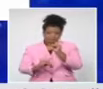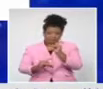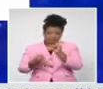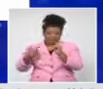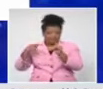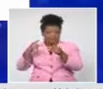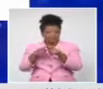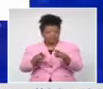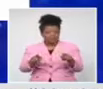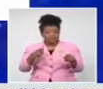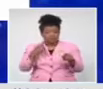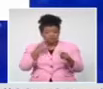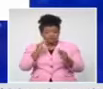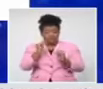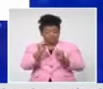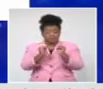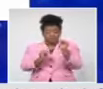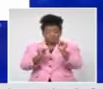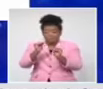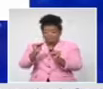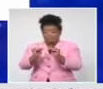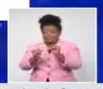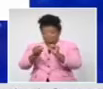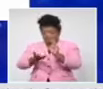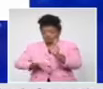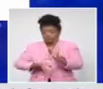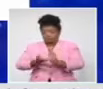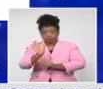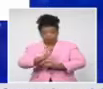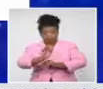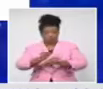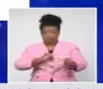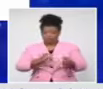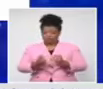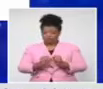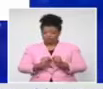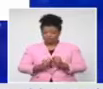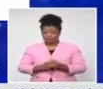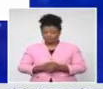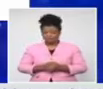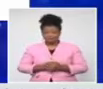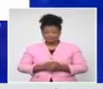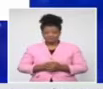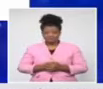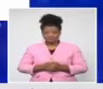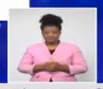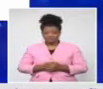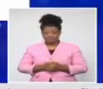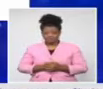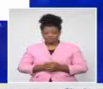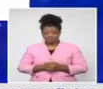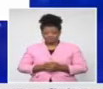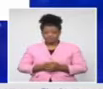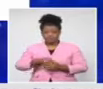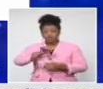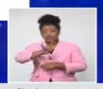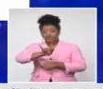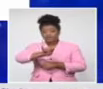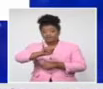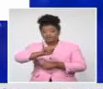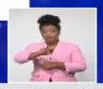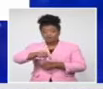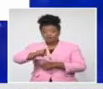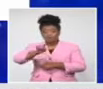ver en el gráfico, elevada todavía. El 96,1% de todos los diagnosticados en Cuba